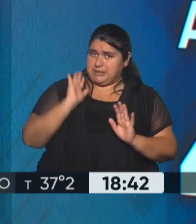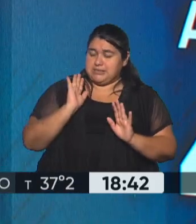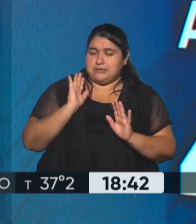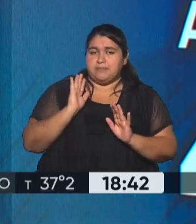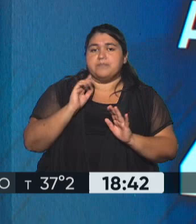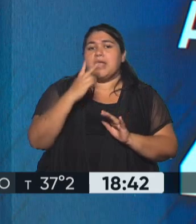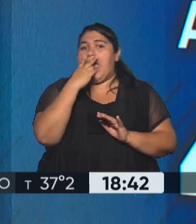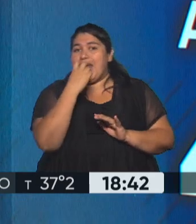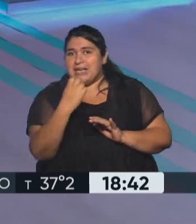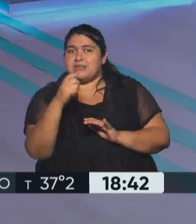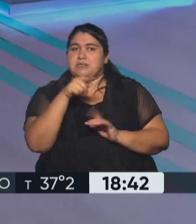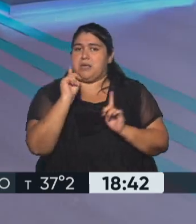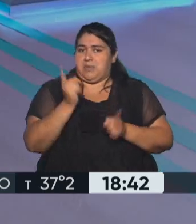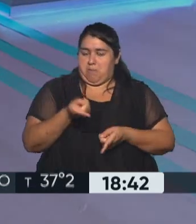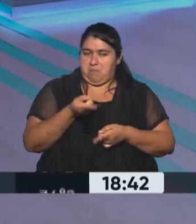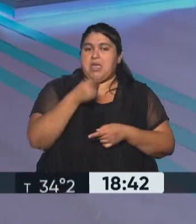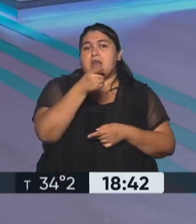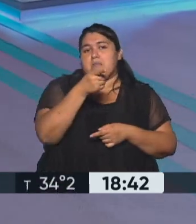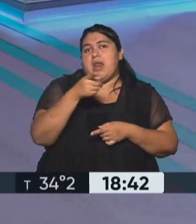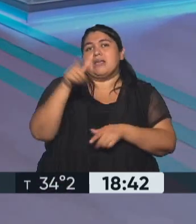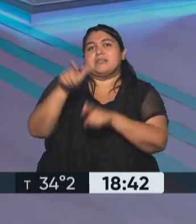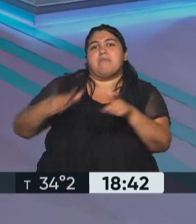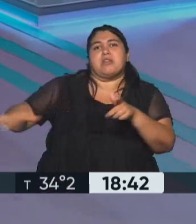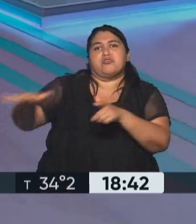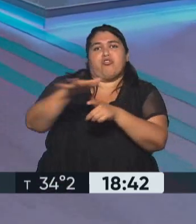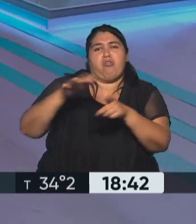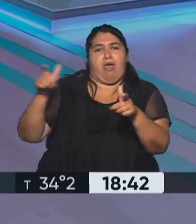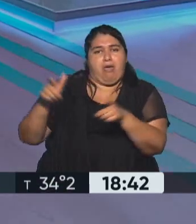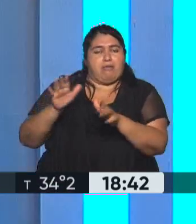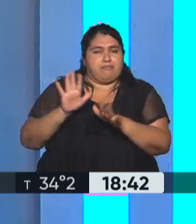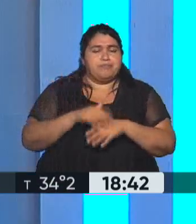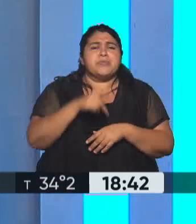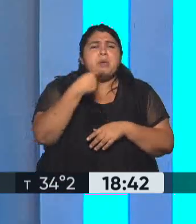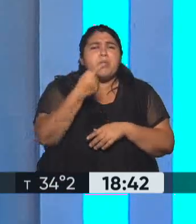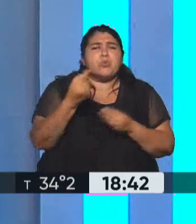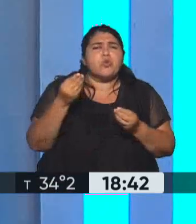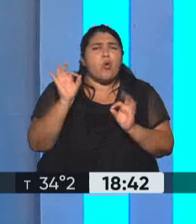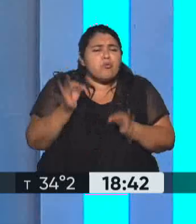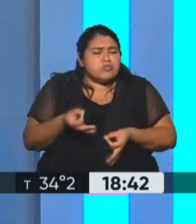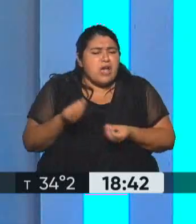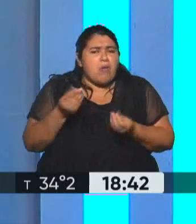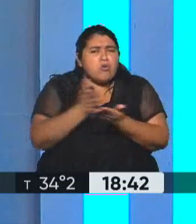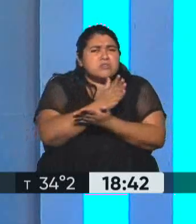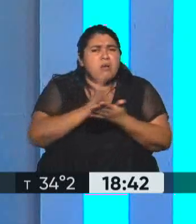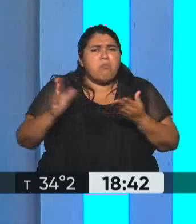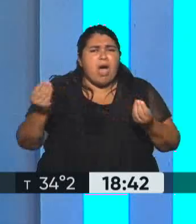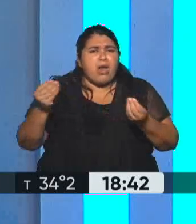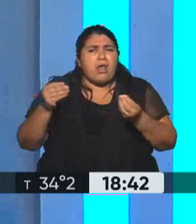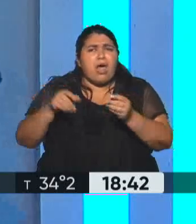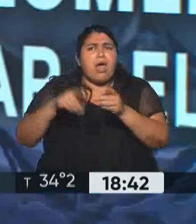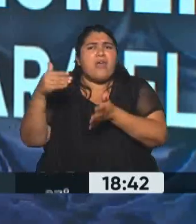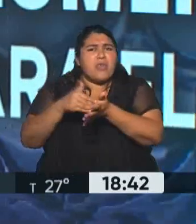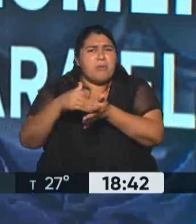y la electricidad para este universo minoritario. ¿Y cómo se va a llegar, Nasa, a ese universo? ¿Cómo se va a segmentar? ¿Sobre la base de